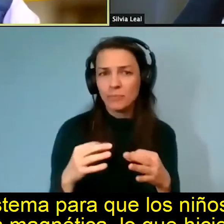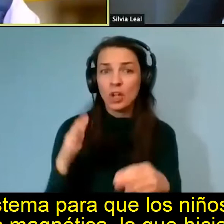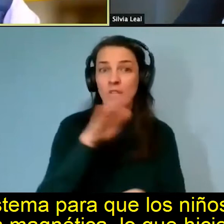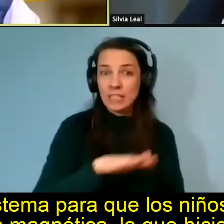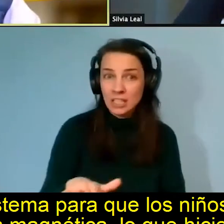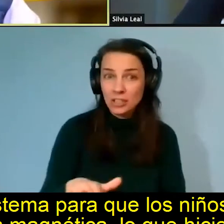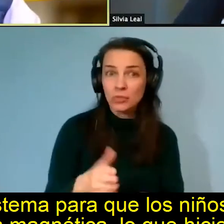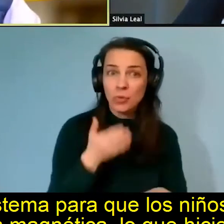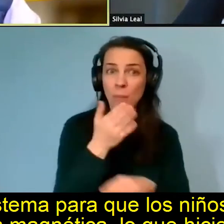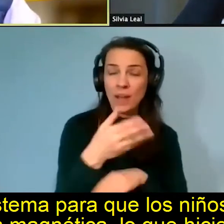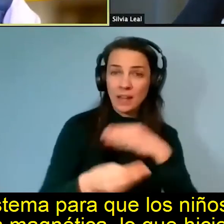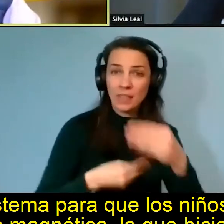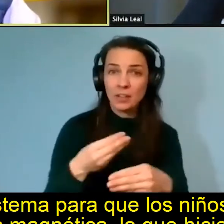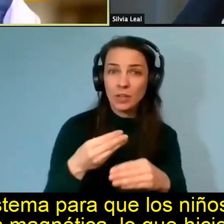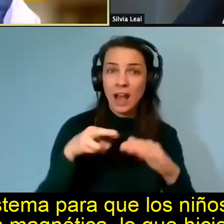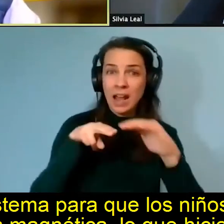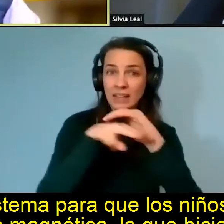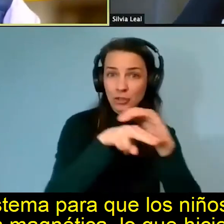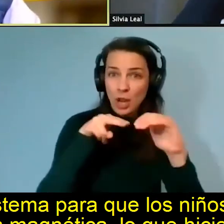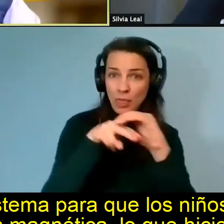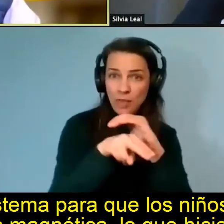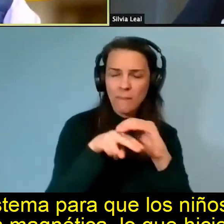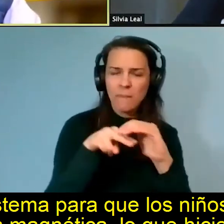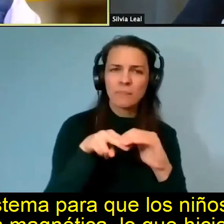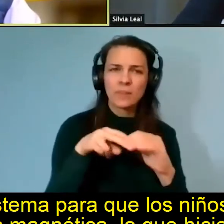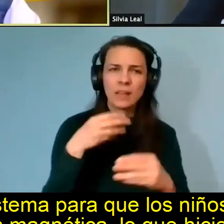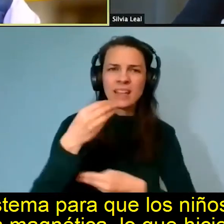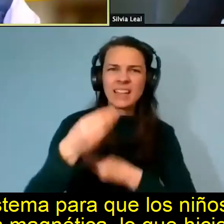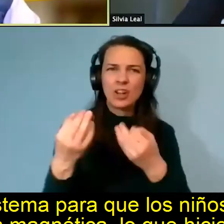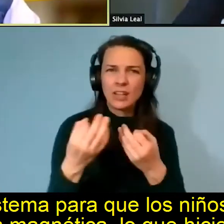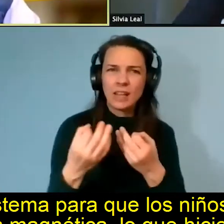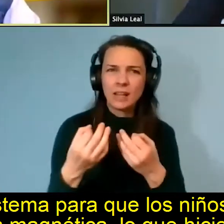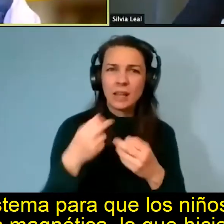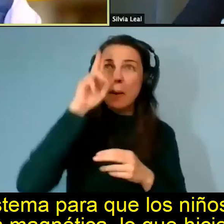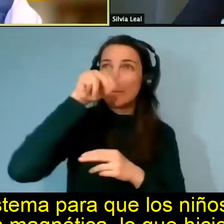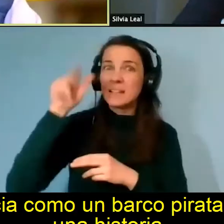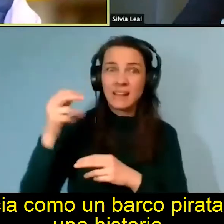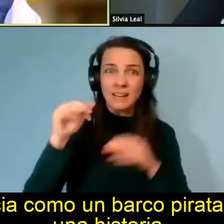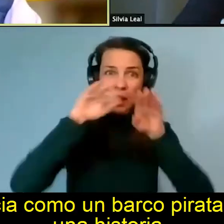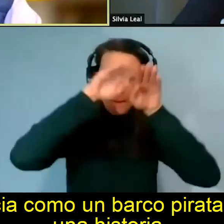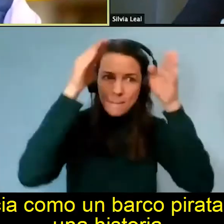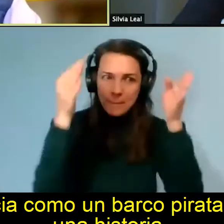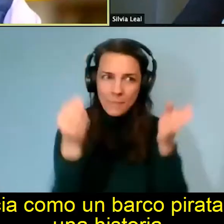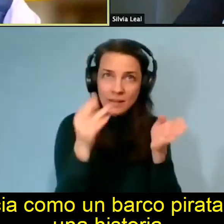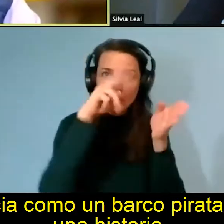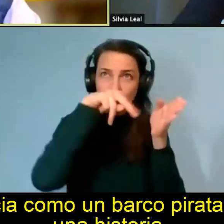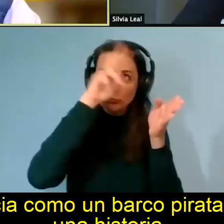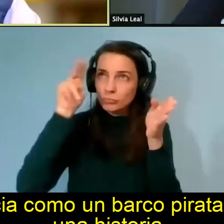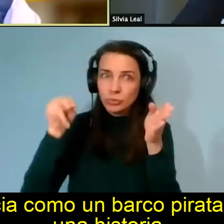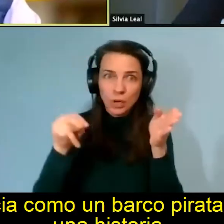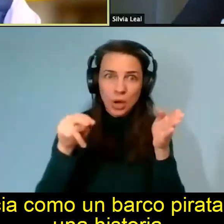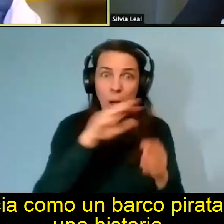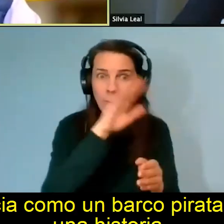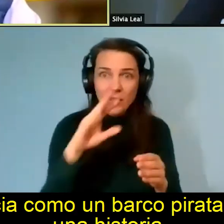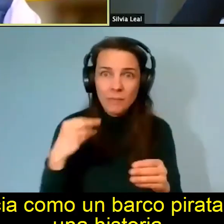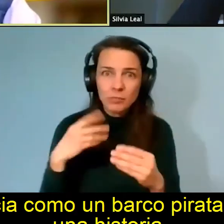hacer una resonancia magnética, lo que hicieron era pintar toda la máquina de resonancia como si fuera un